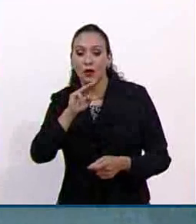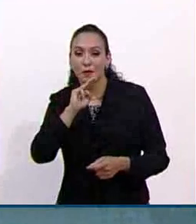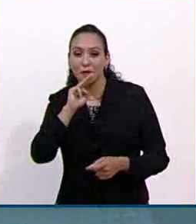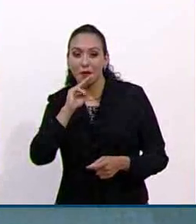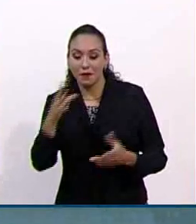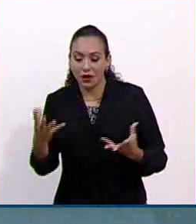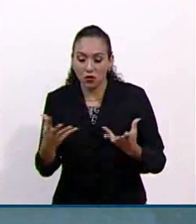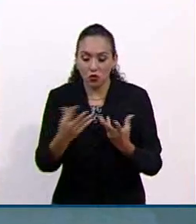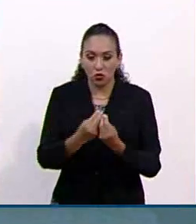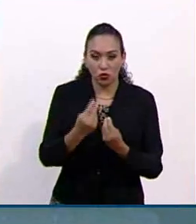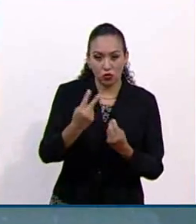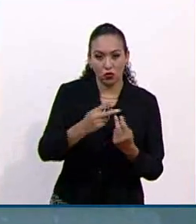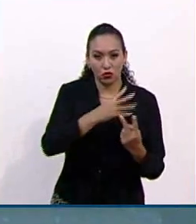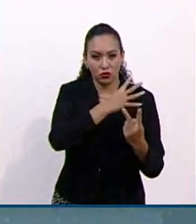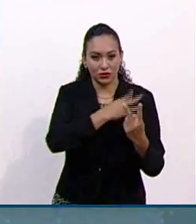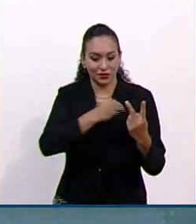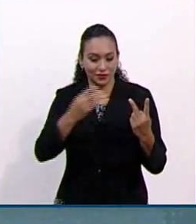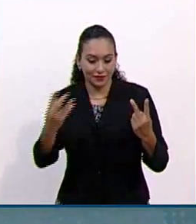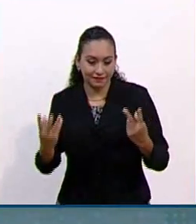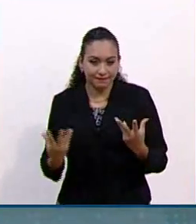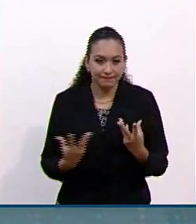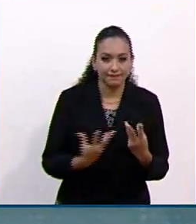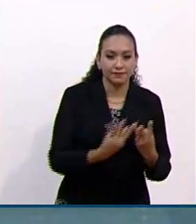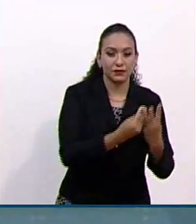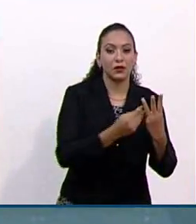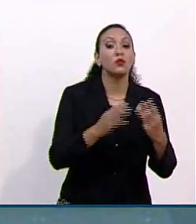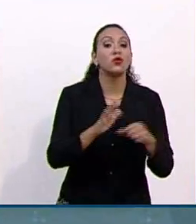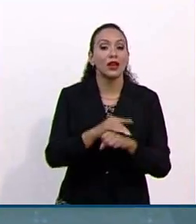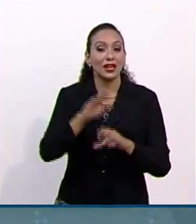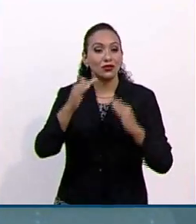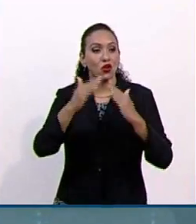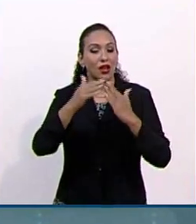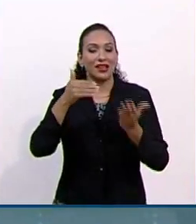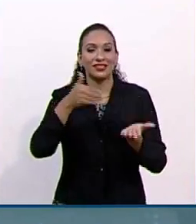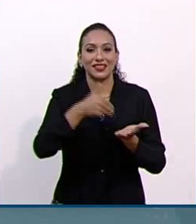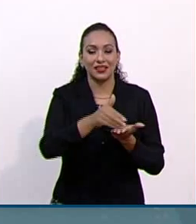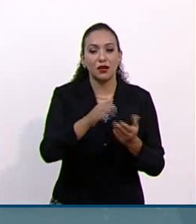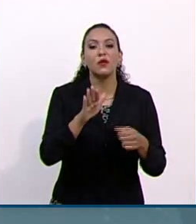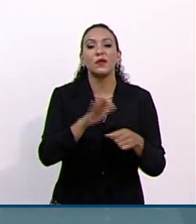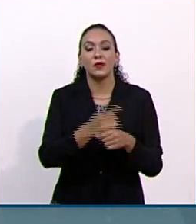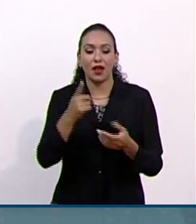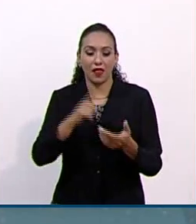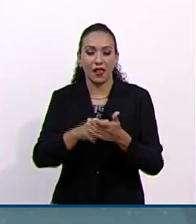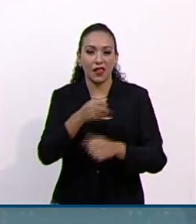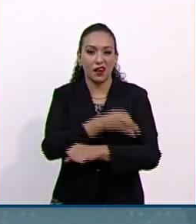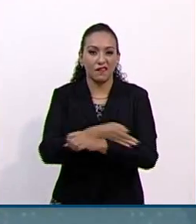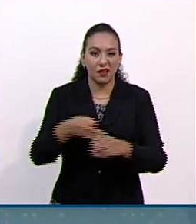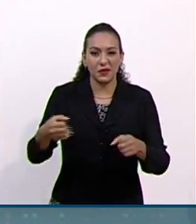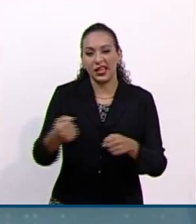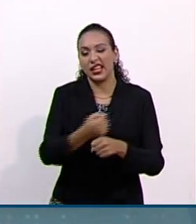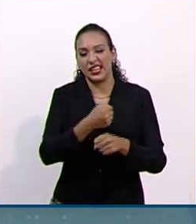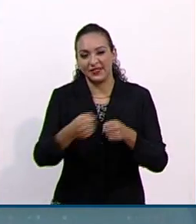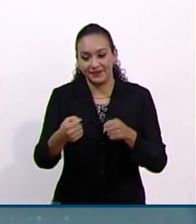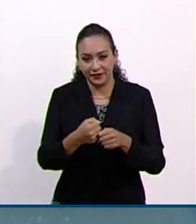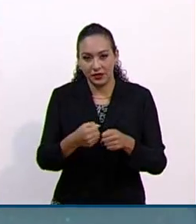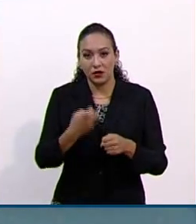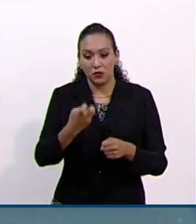junto con sus 2 hijos, luego de que fuera desalojada de su hogar como resultado de la violencia familiar que vivía, por